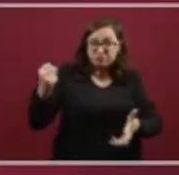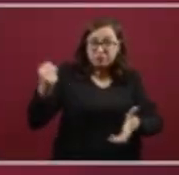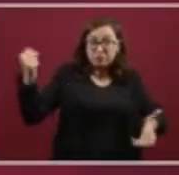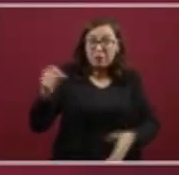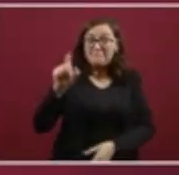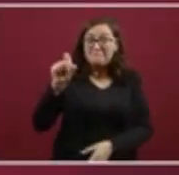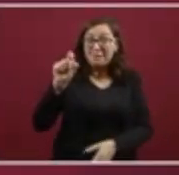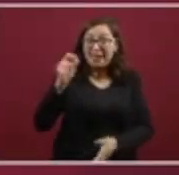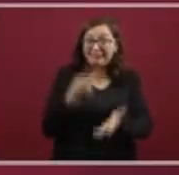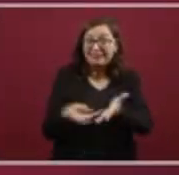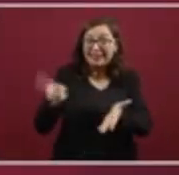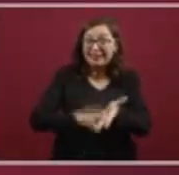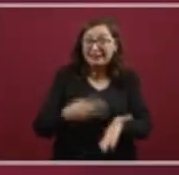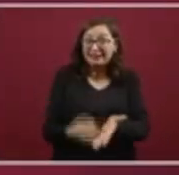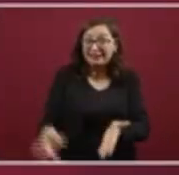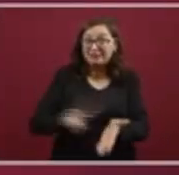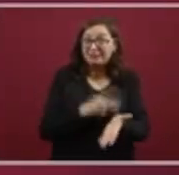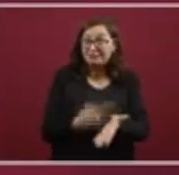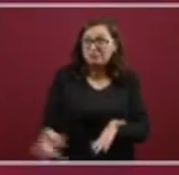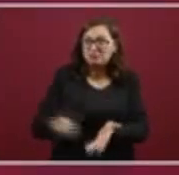Bueno, ese sistema